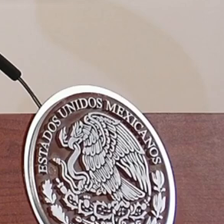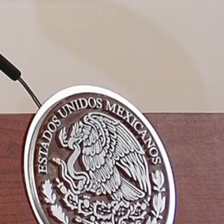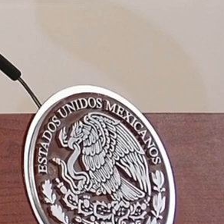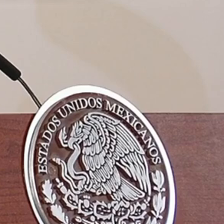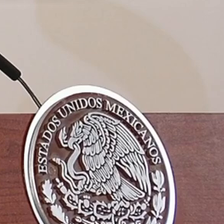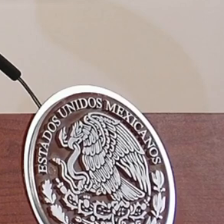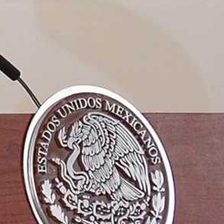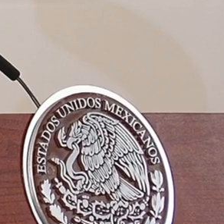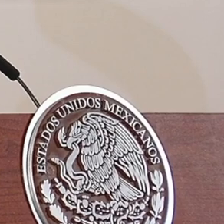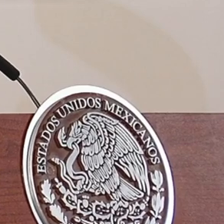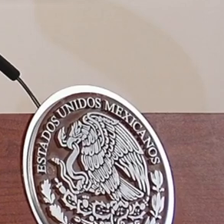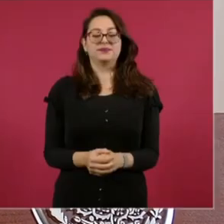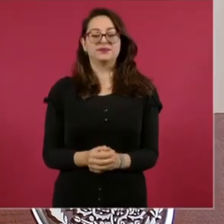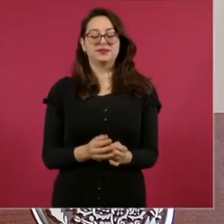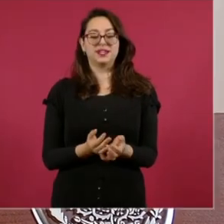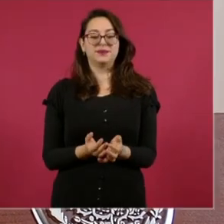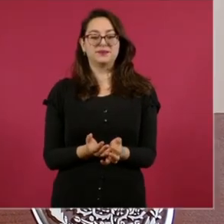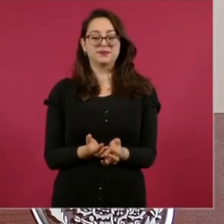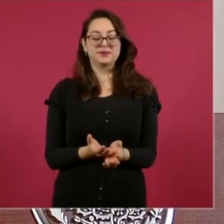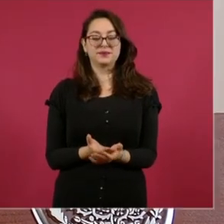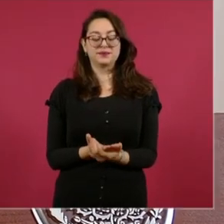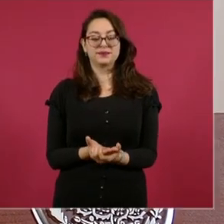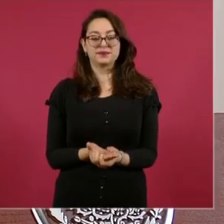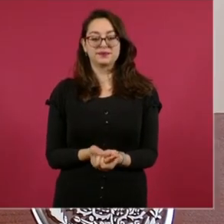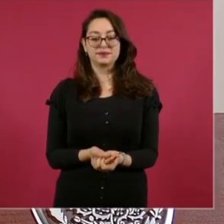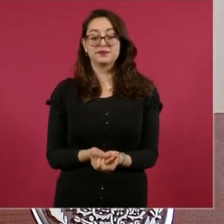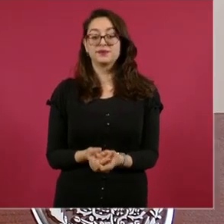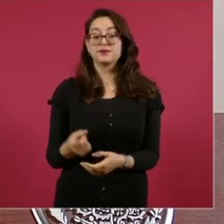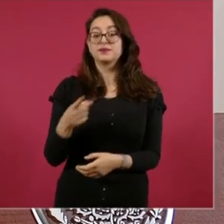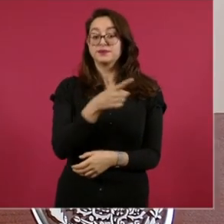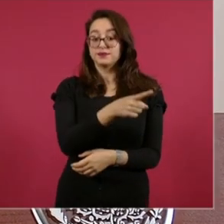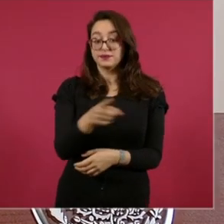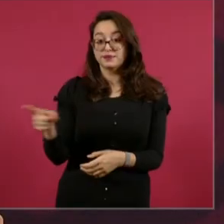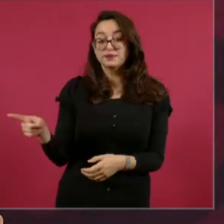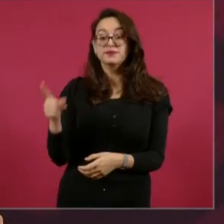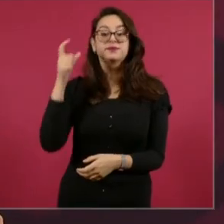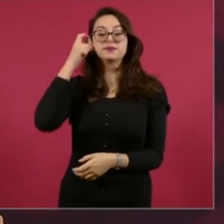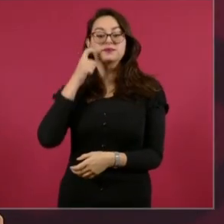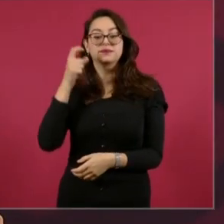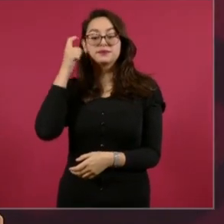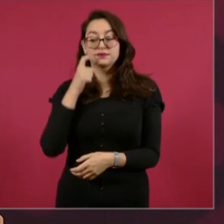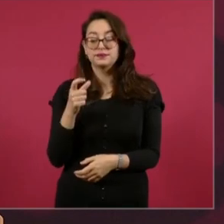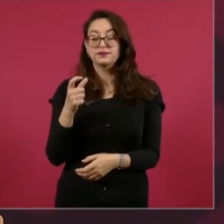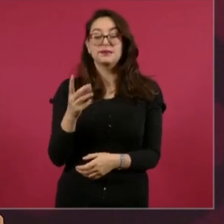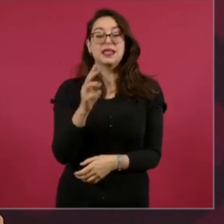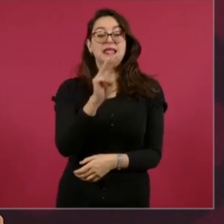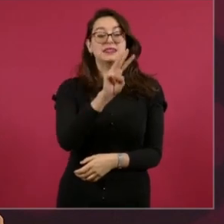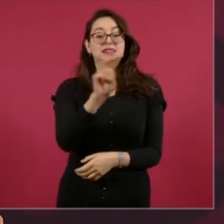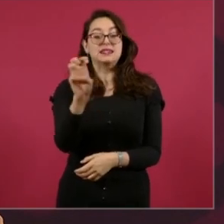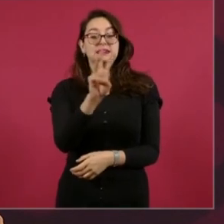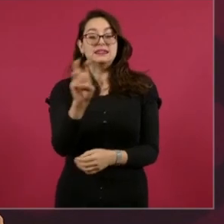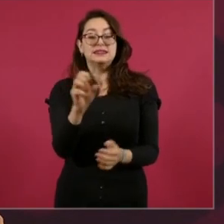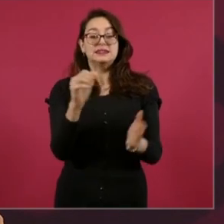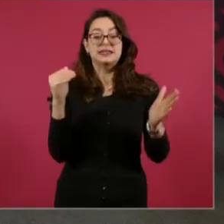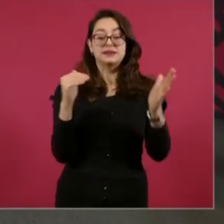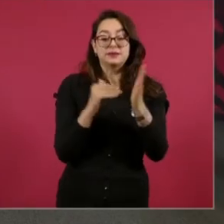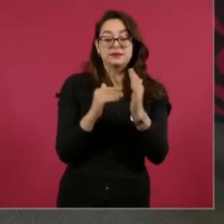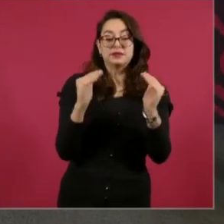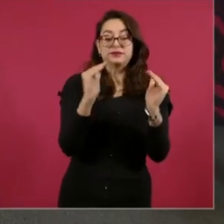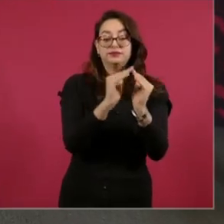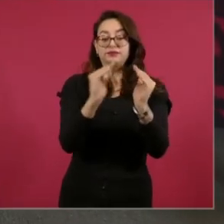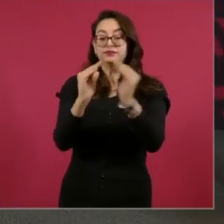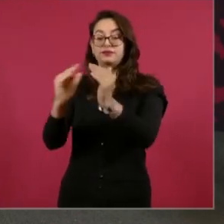cerca de 300 mil viviendas y locales? 300 mil. En promedio 45